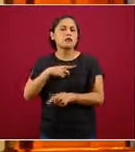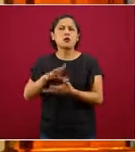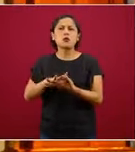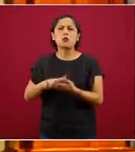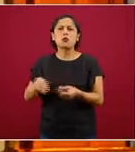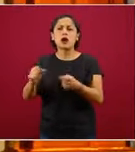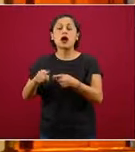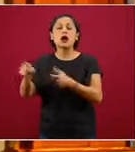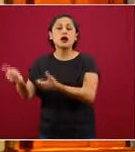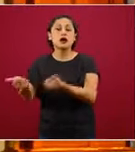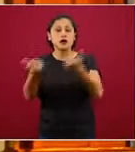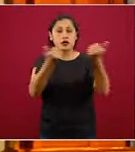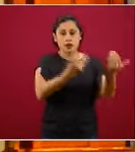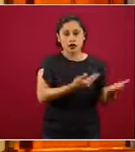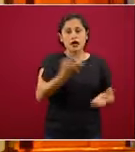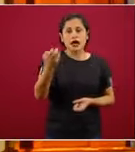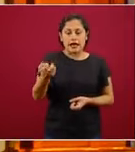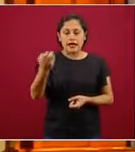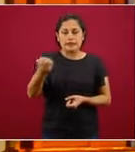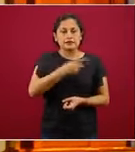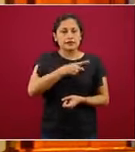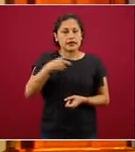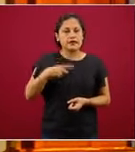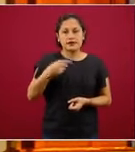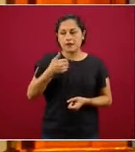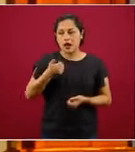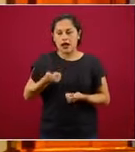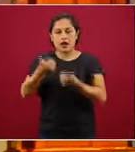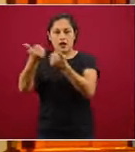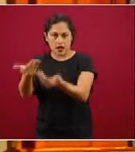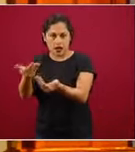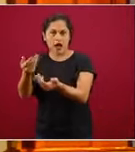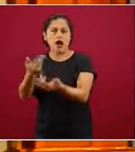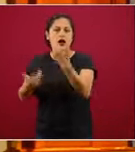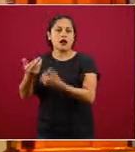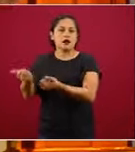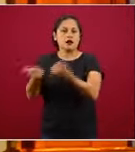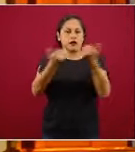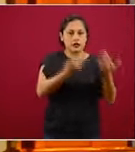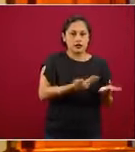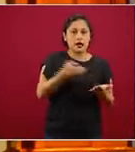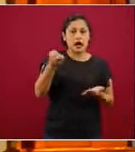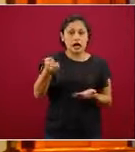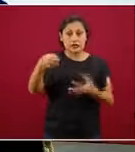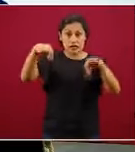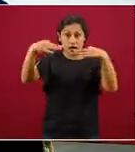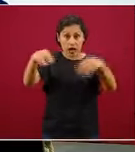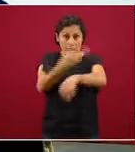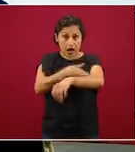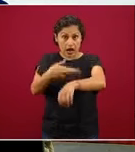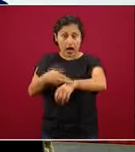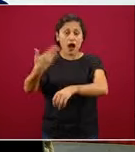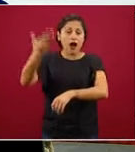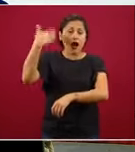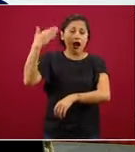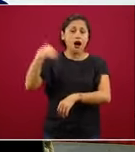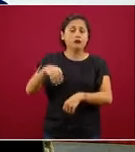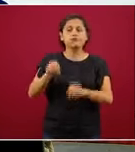que se llama referencia y contrarreferencia, y estos sistemas de referencia por un tiempo se dejaron en el olvido. No estaban como